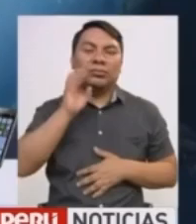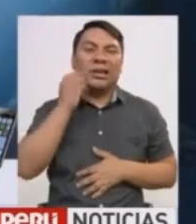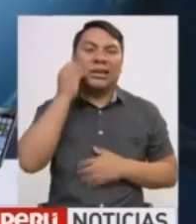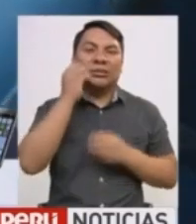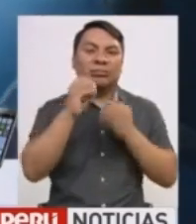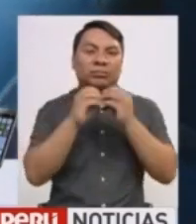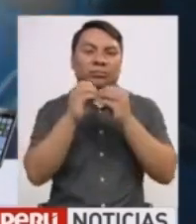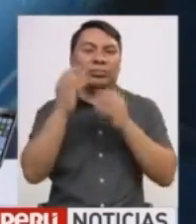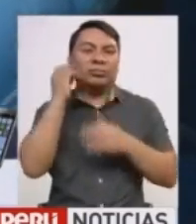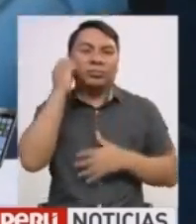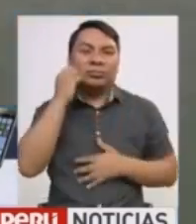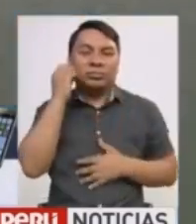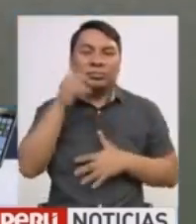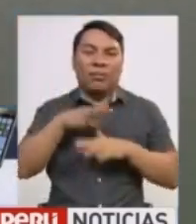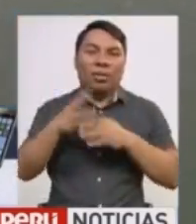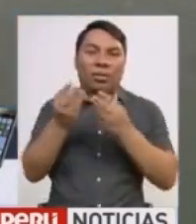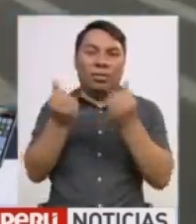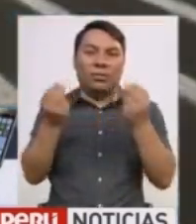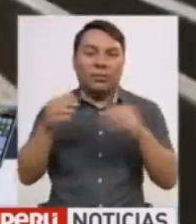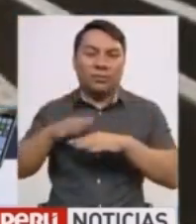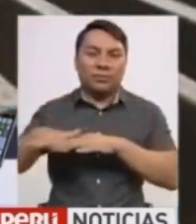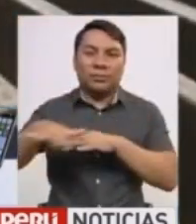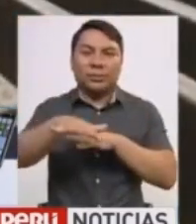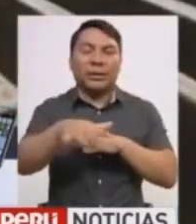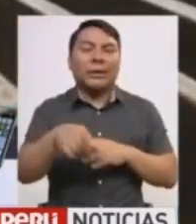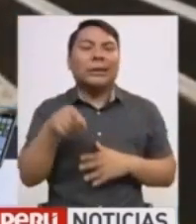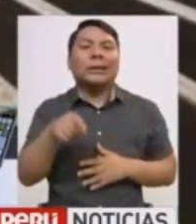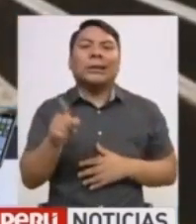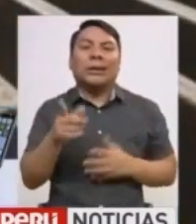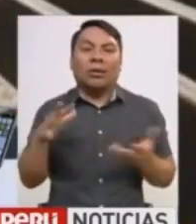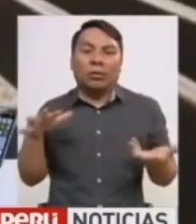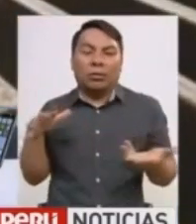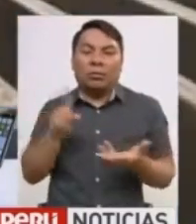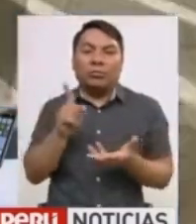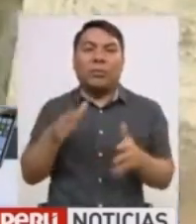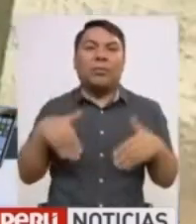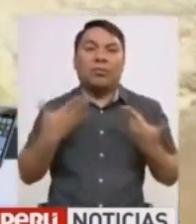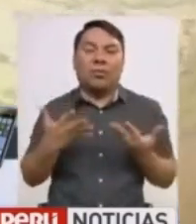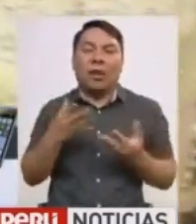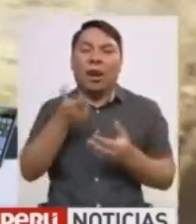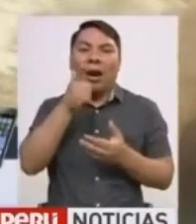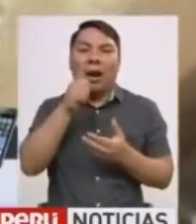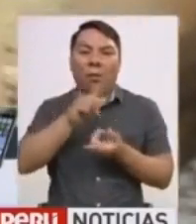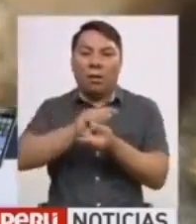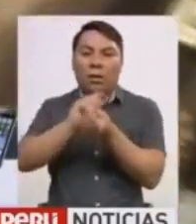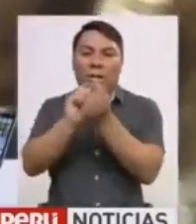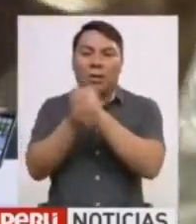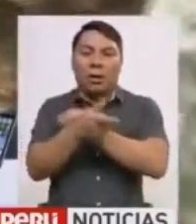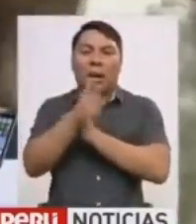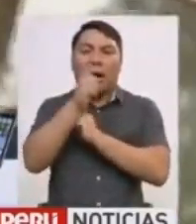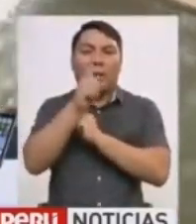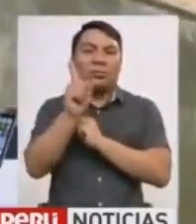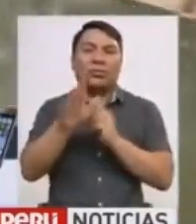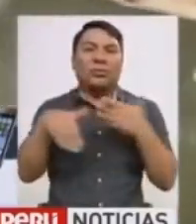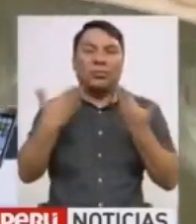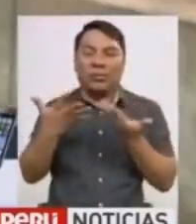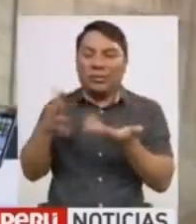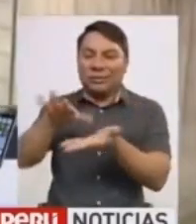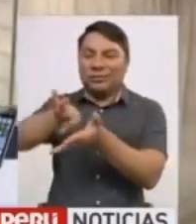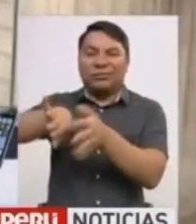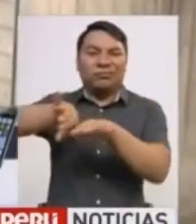por el huaicoloro, no nos permite tratar agua para convertirla en agua potable y brindarle al